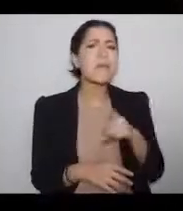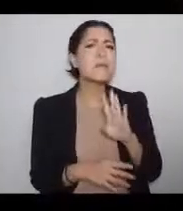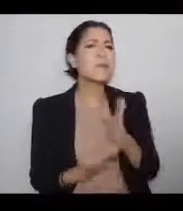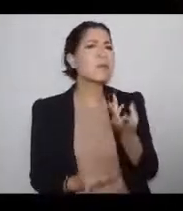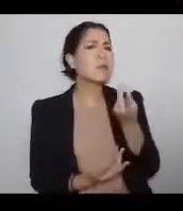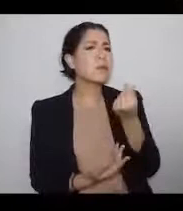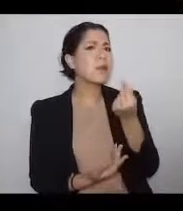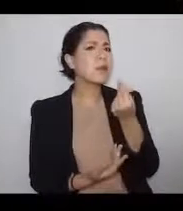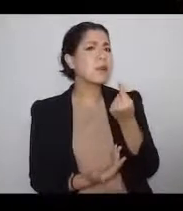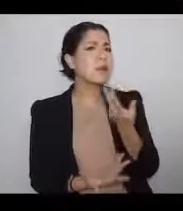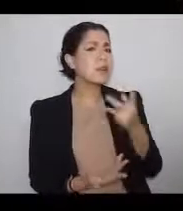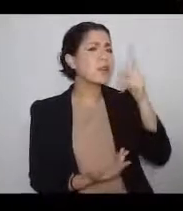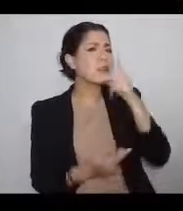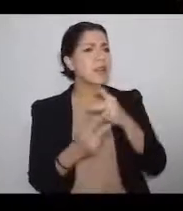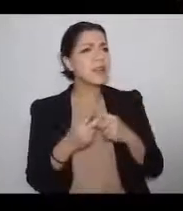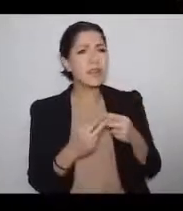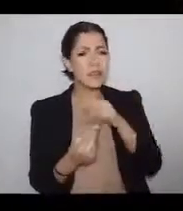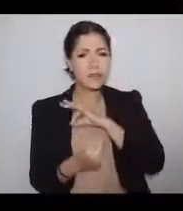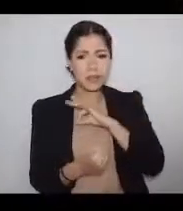las estrellas tenga sarna?